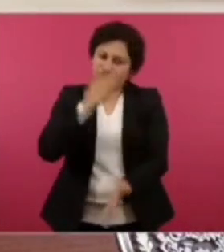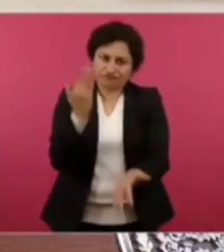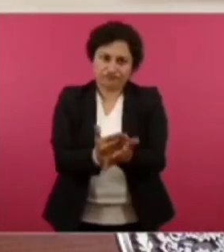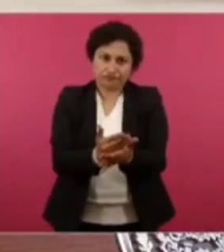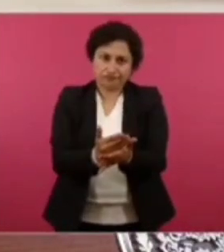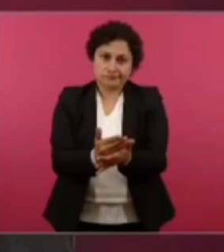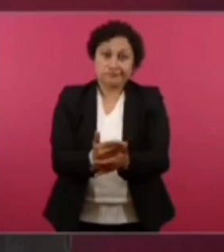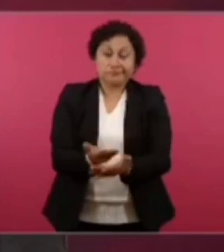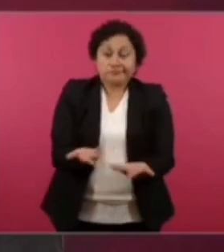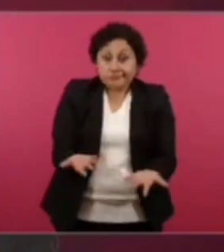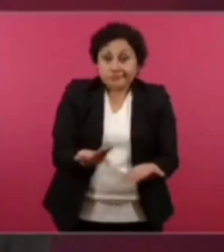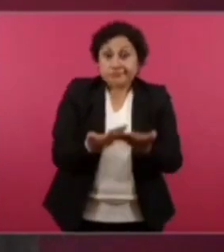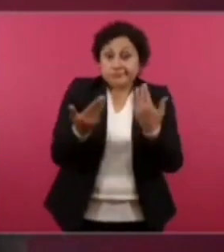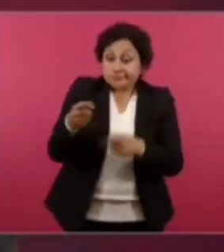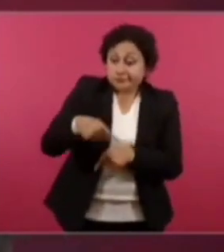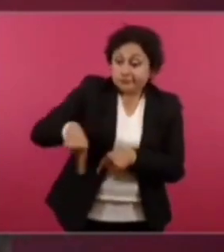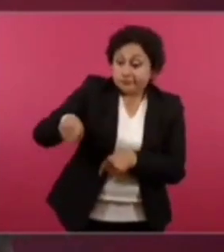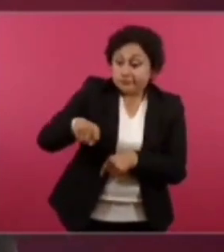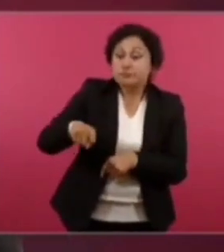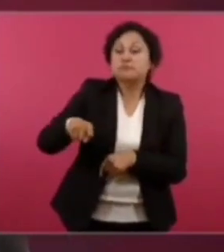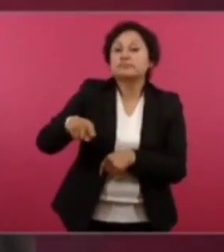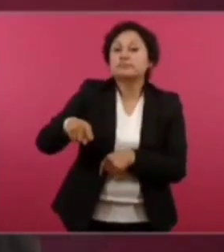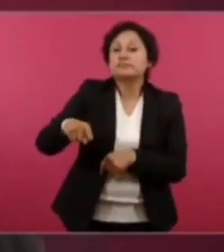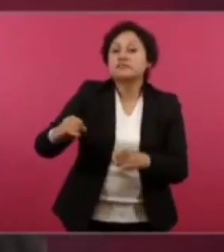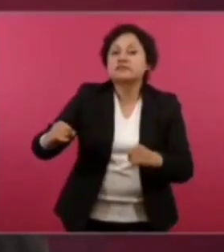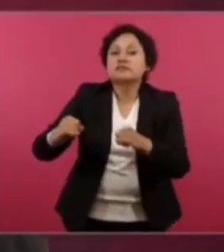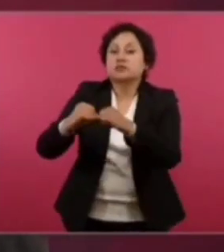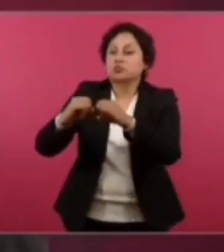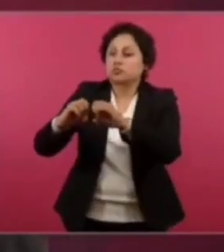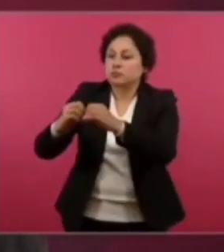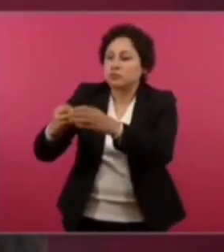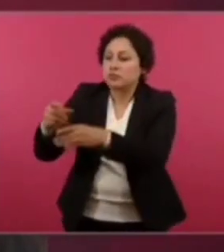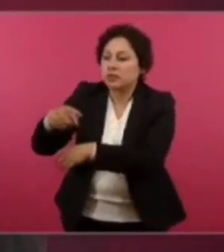problema que le cuestan mucho al pueblo.